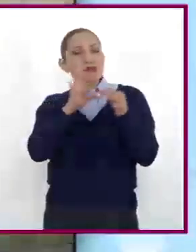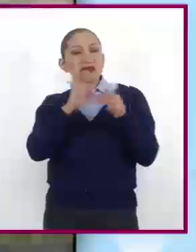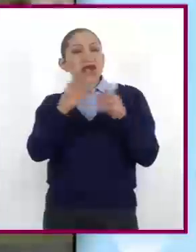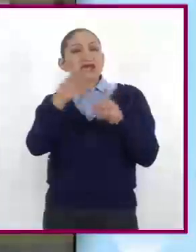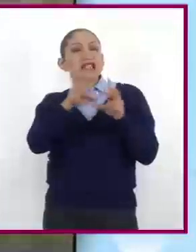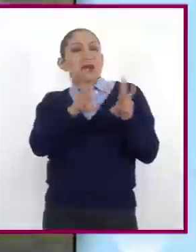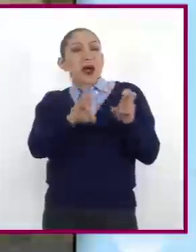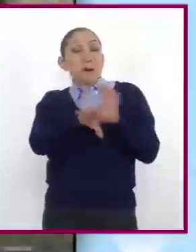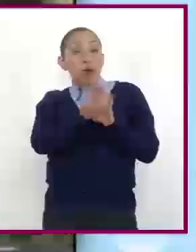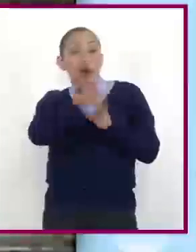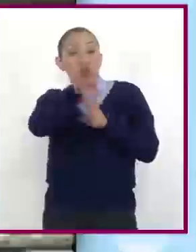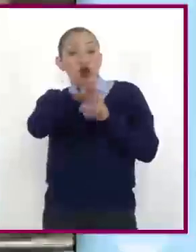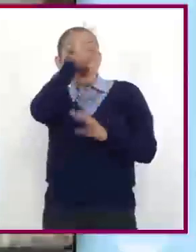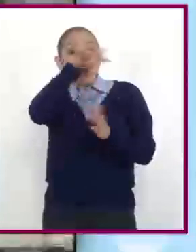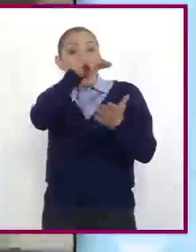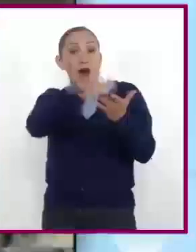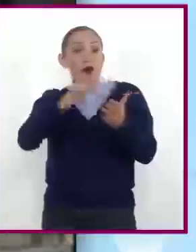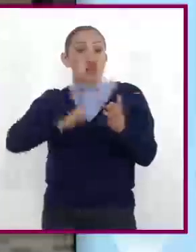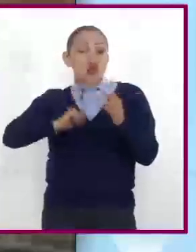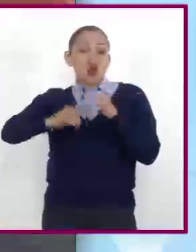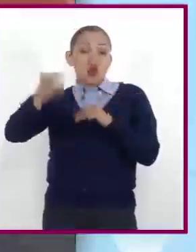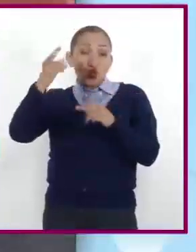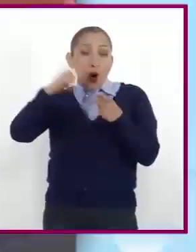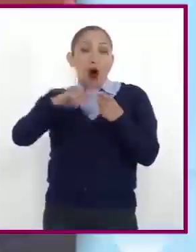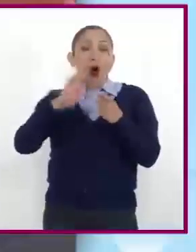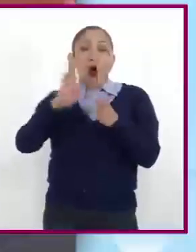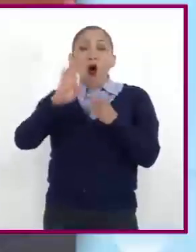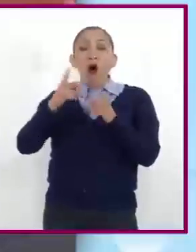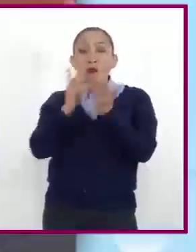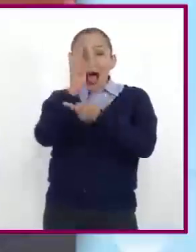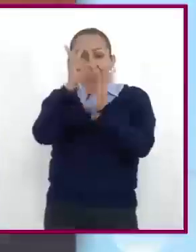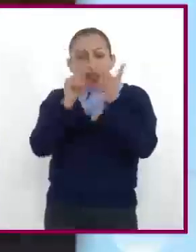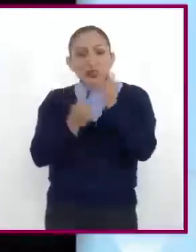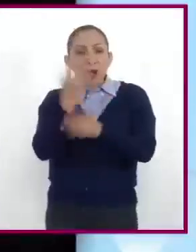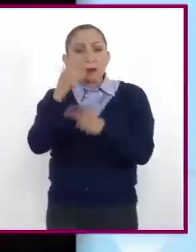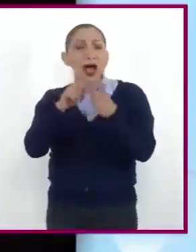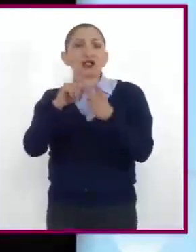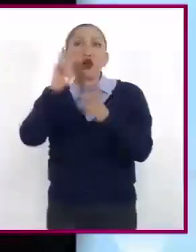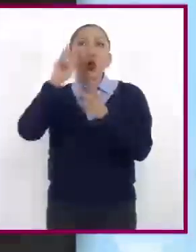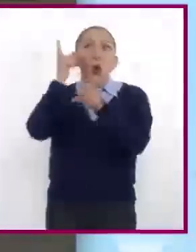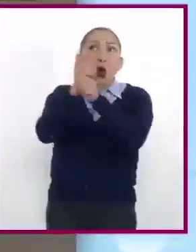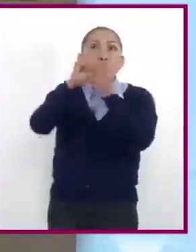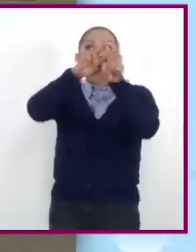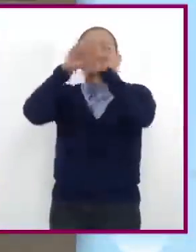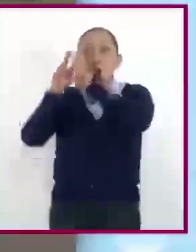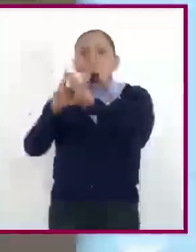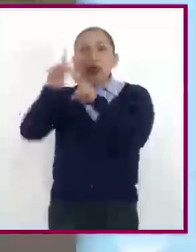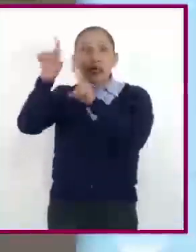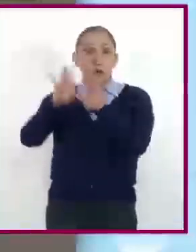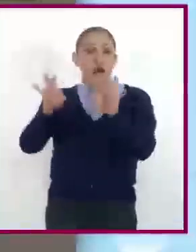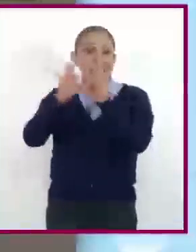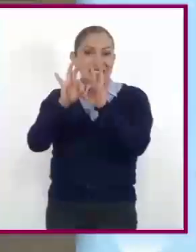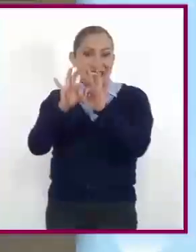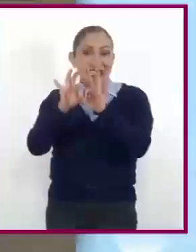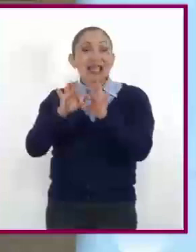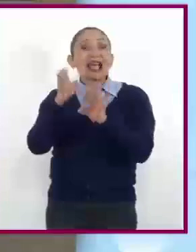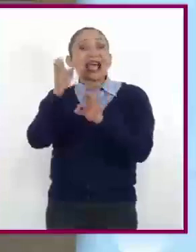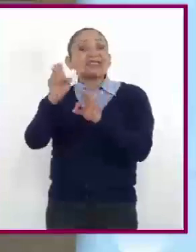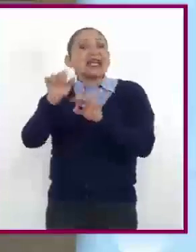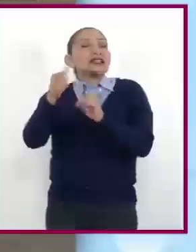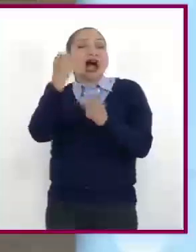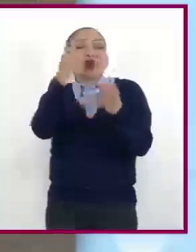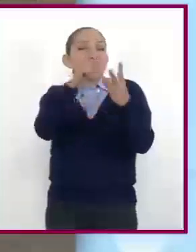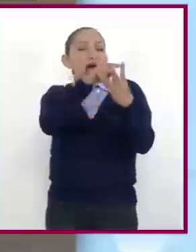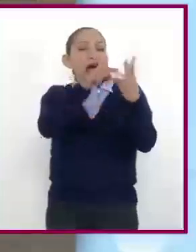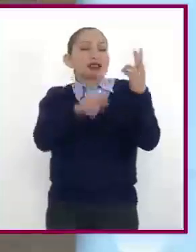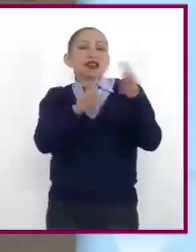ejemplo, el descubrimiento de sitios arqueológicos, botánicos, astronómicos y su importancia. Estas son solo